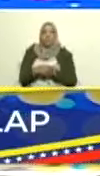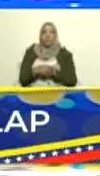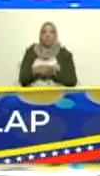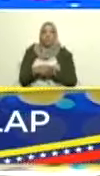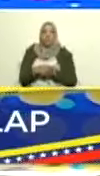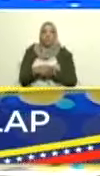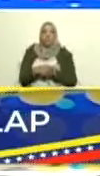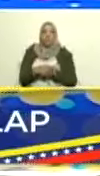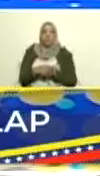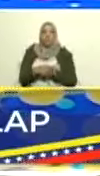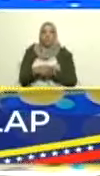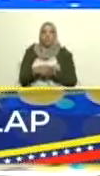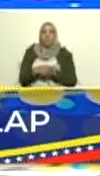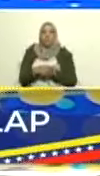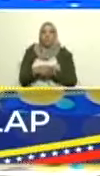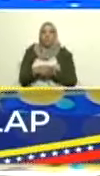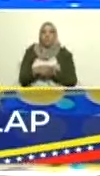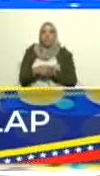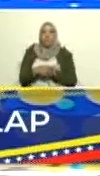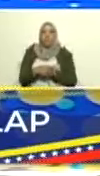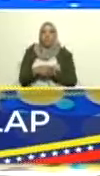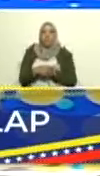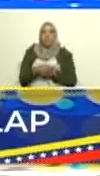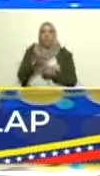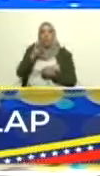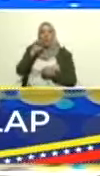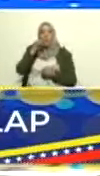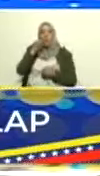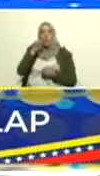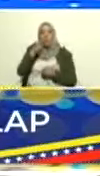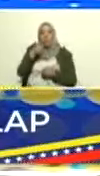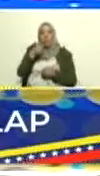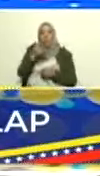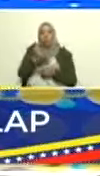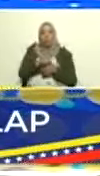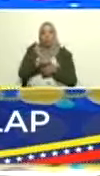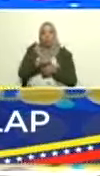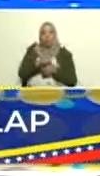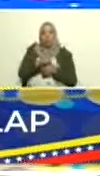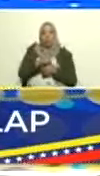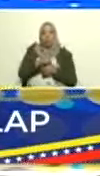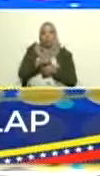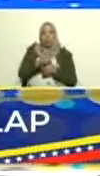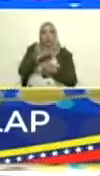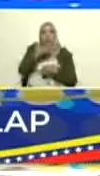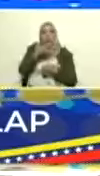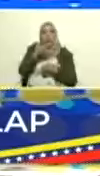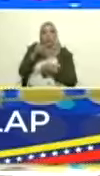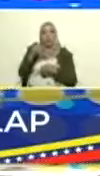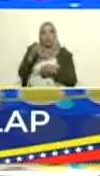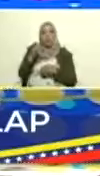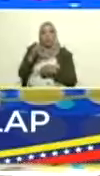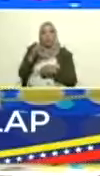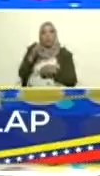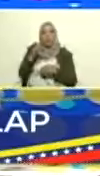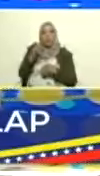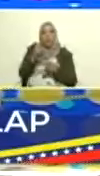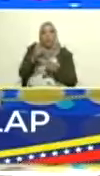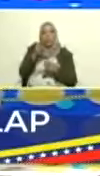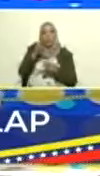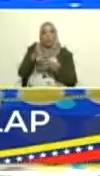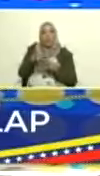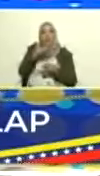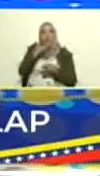pueblo las carnes de pollo enlatada, la carne de res enlatada, su caraota y la